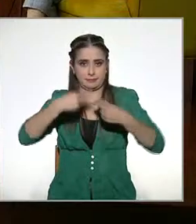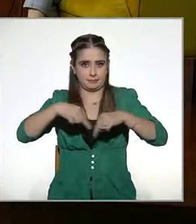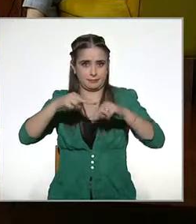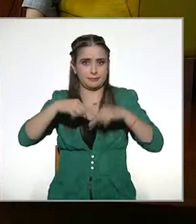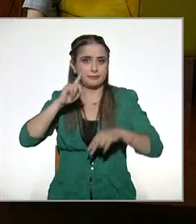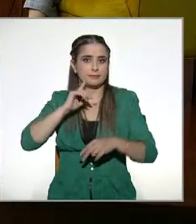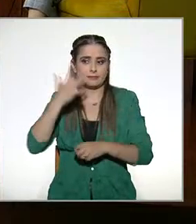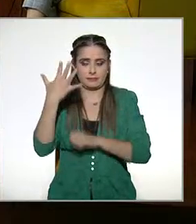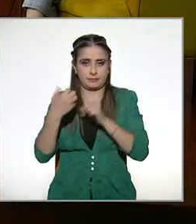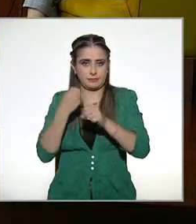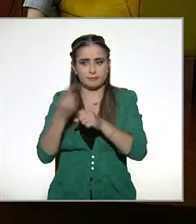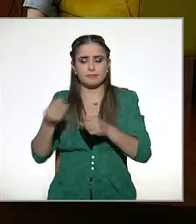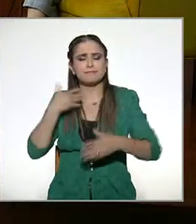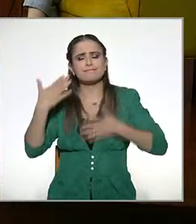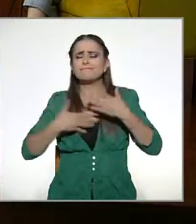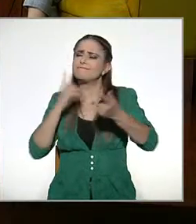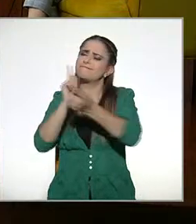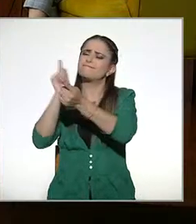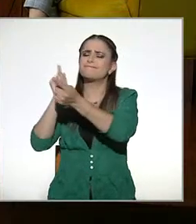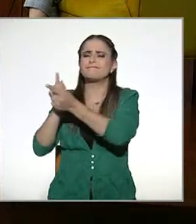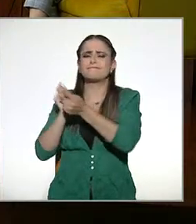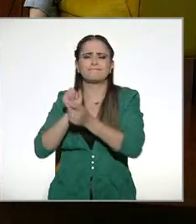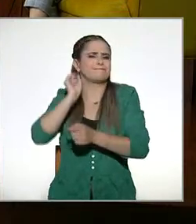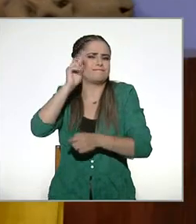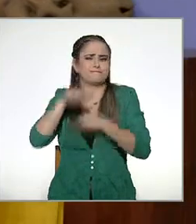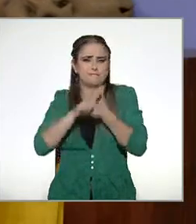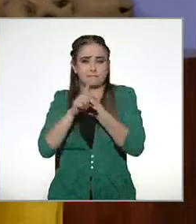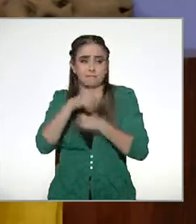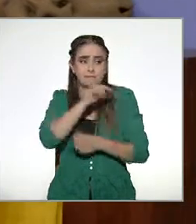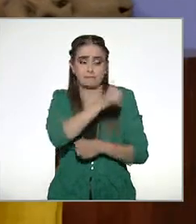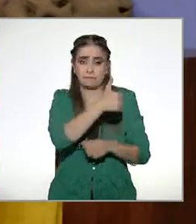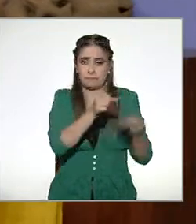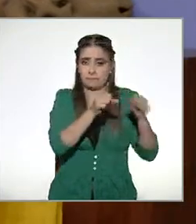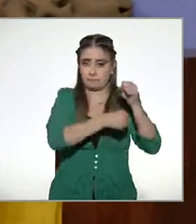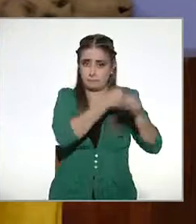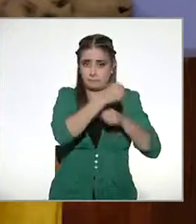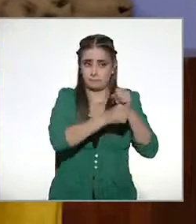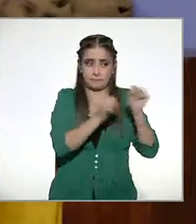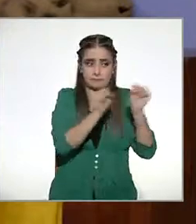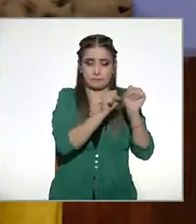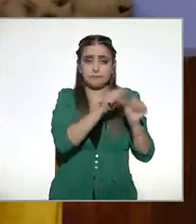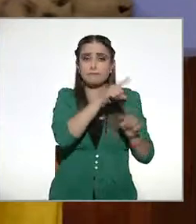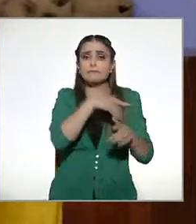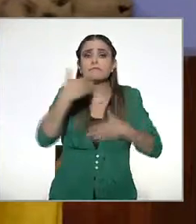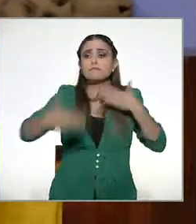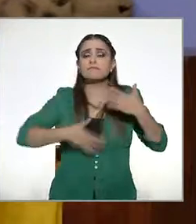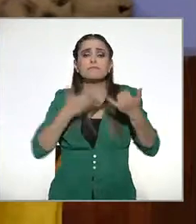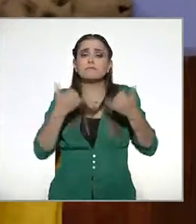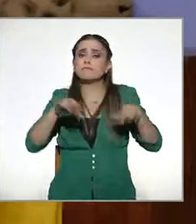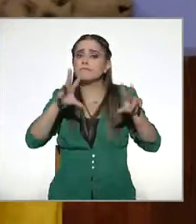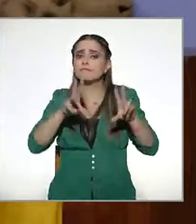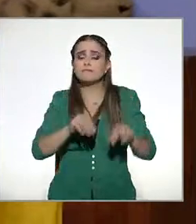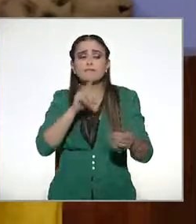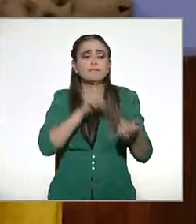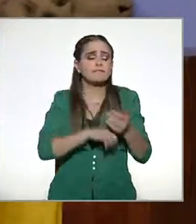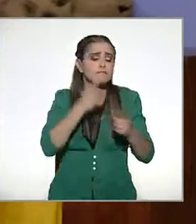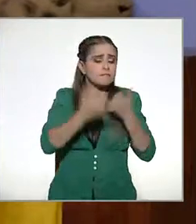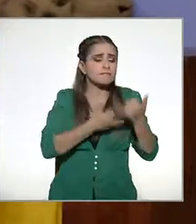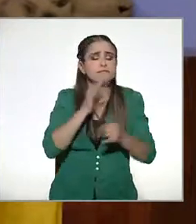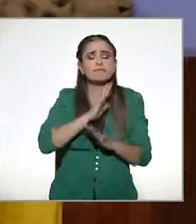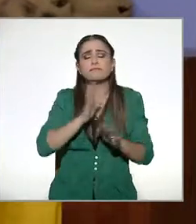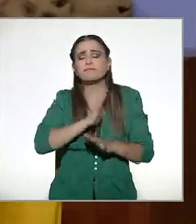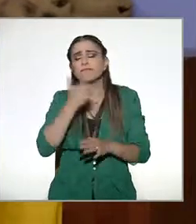5 años es muy alegre y socializa sin problema pero mi sobrina de 11 se ha apagado ya no es tan alegre y a veces ya ni siquiera quiere jugar